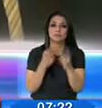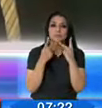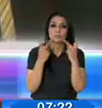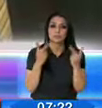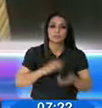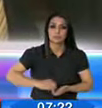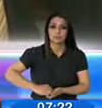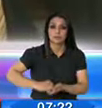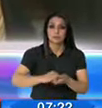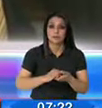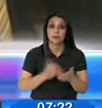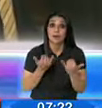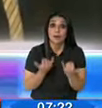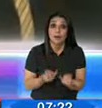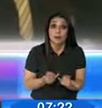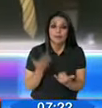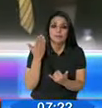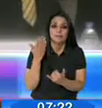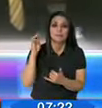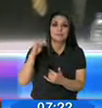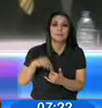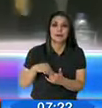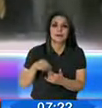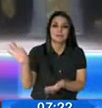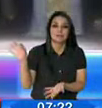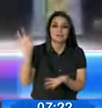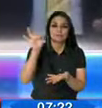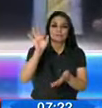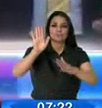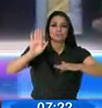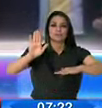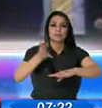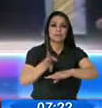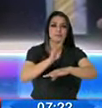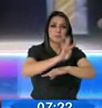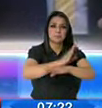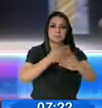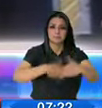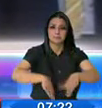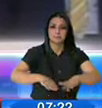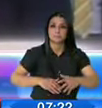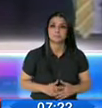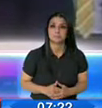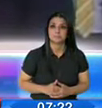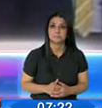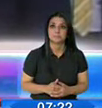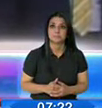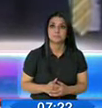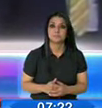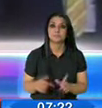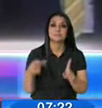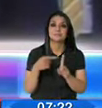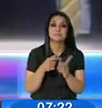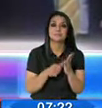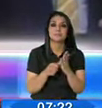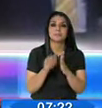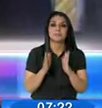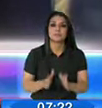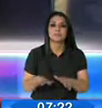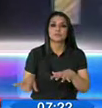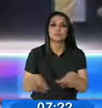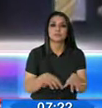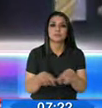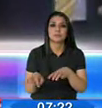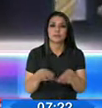Solidaria, recién este martes Patricio Rivera cedió a su posesión frente a la Asamblea Nacional. Es que Rivera se mantuvo como ministro coordinador de la